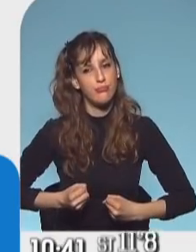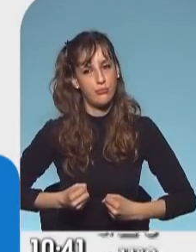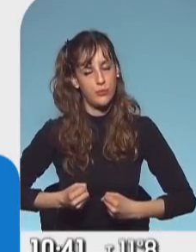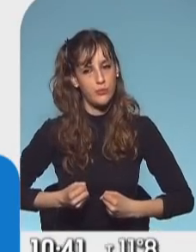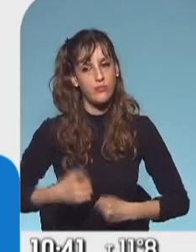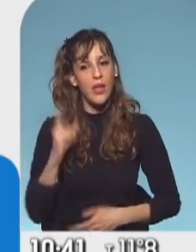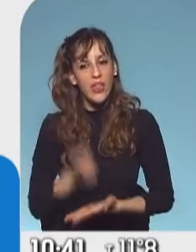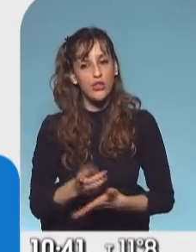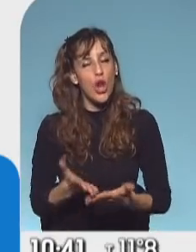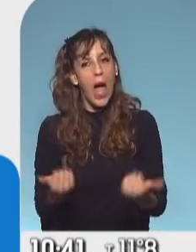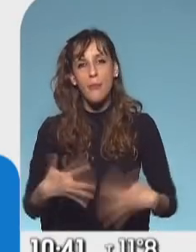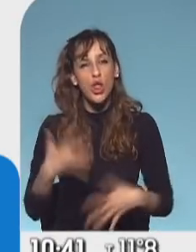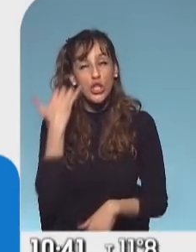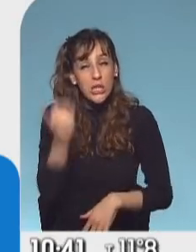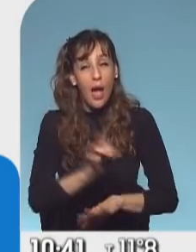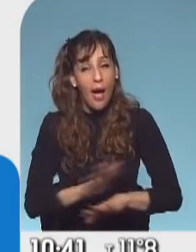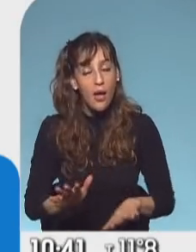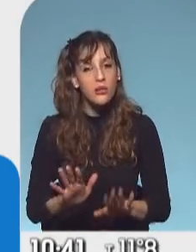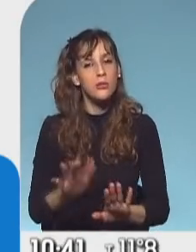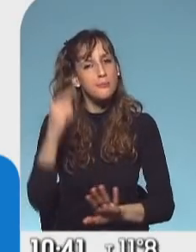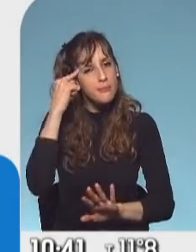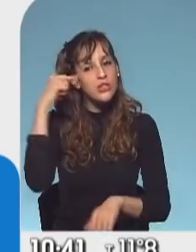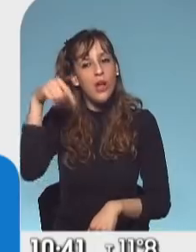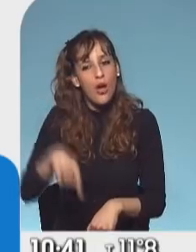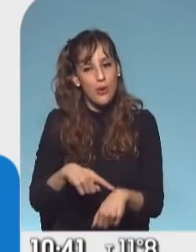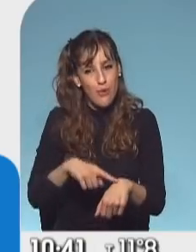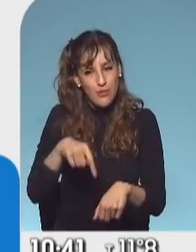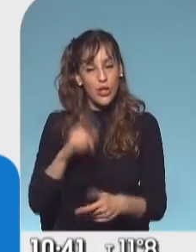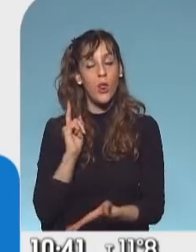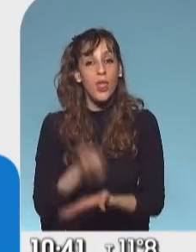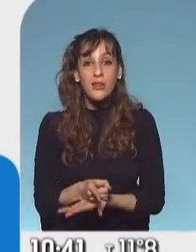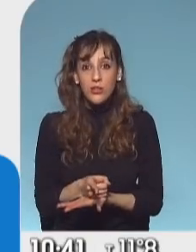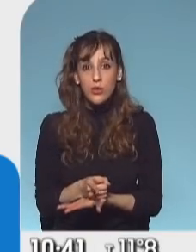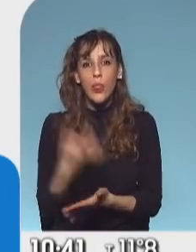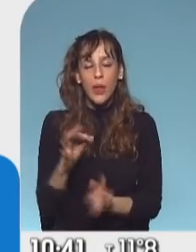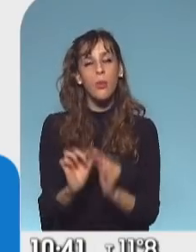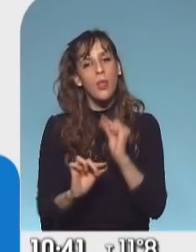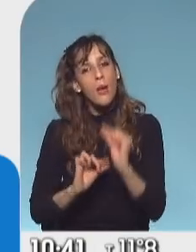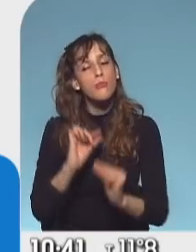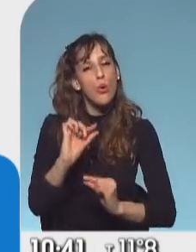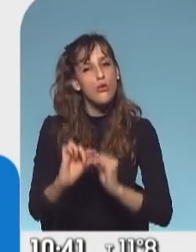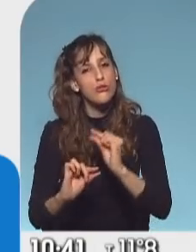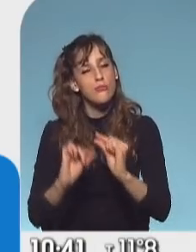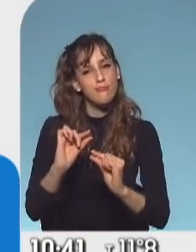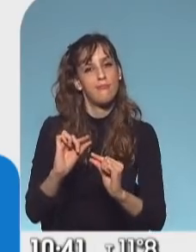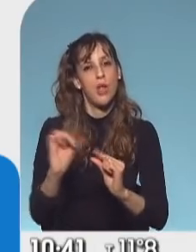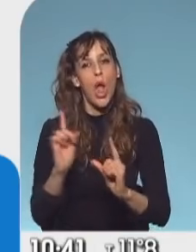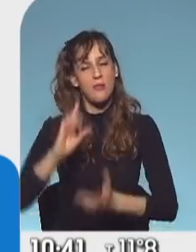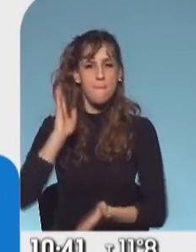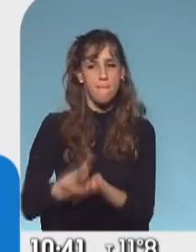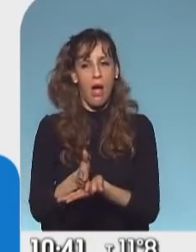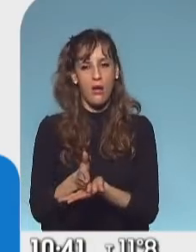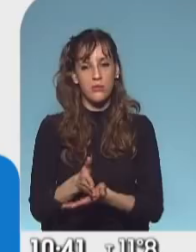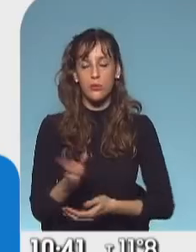decisiones rápidas. Yo creo que es un tiempo en el que las decisiones hay que construirlas, no hay que